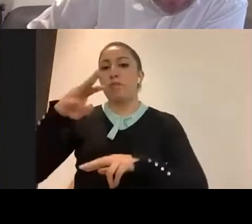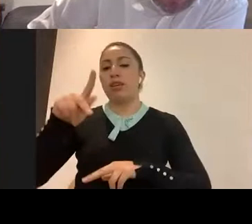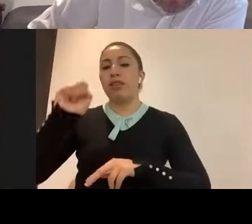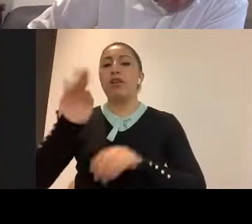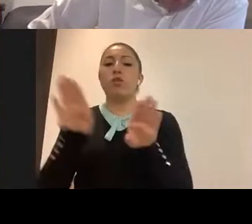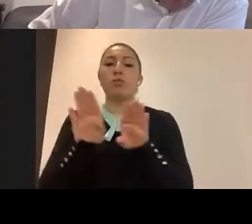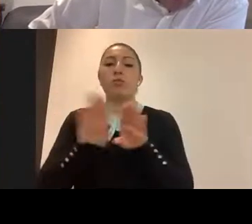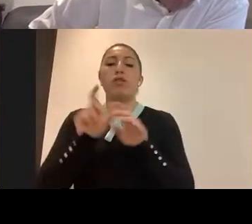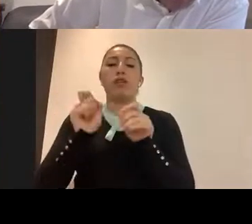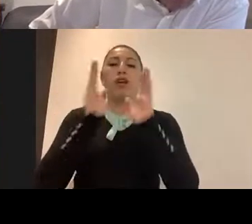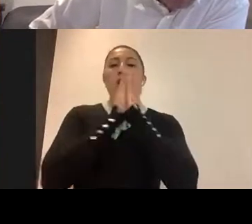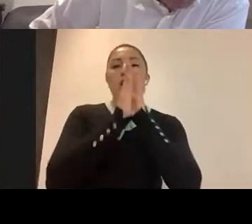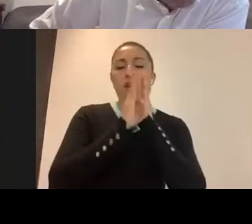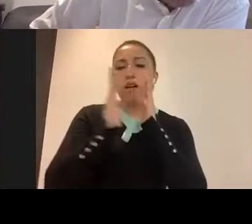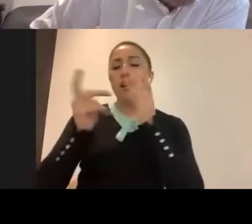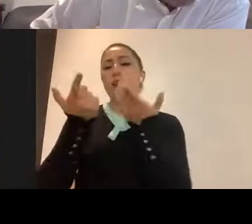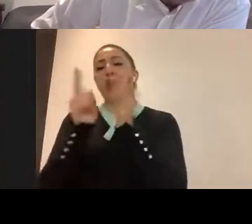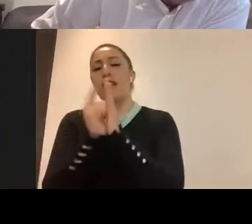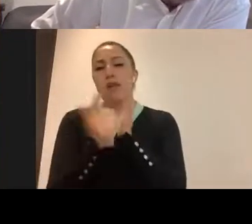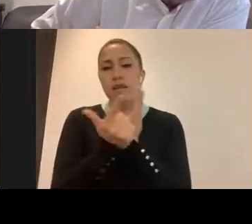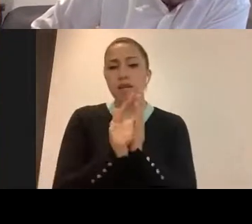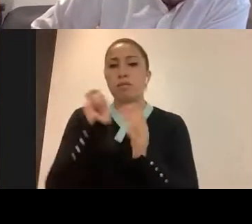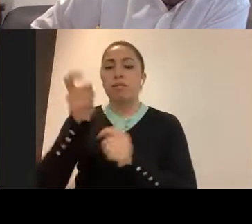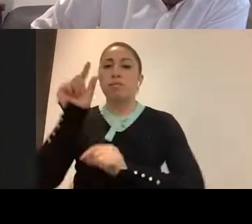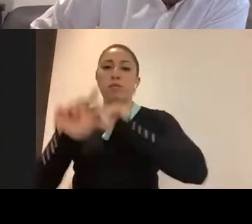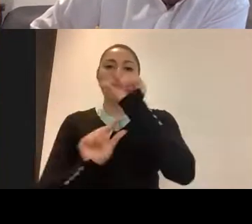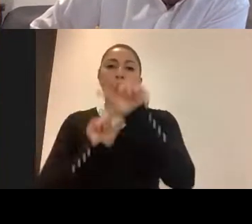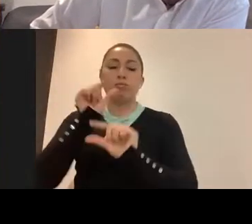que, derivado de las economías, seguramente